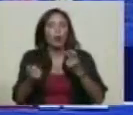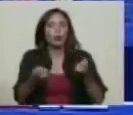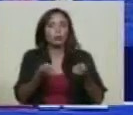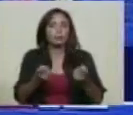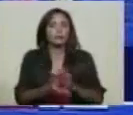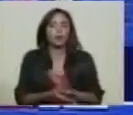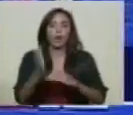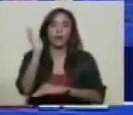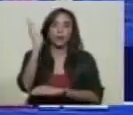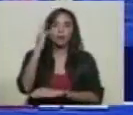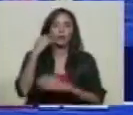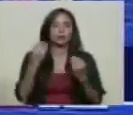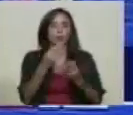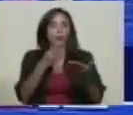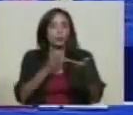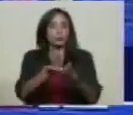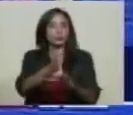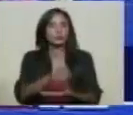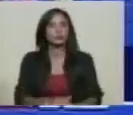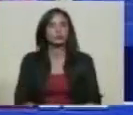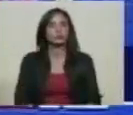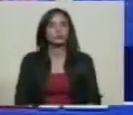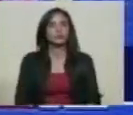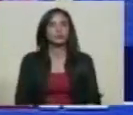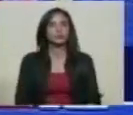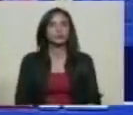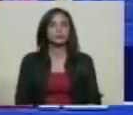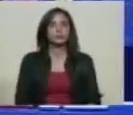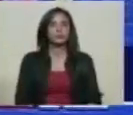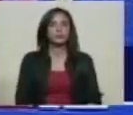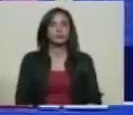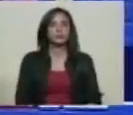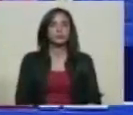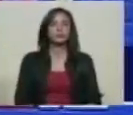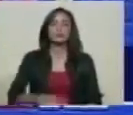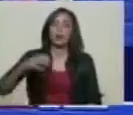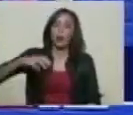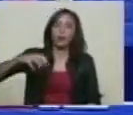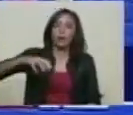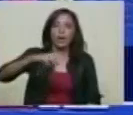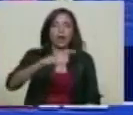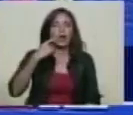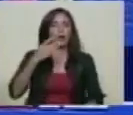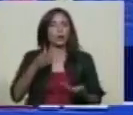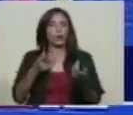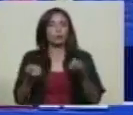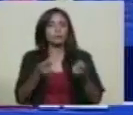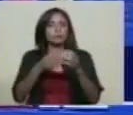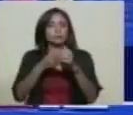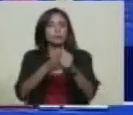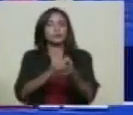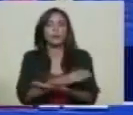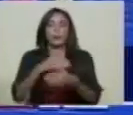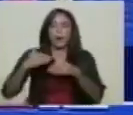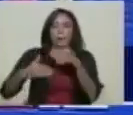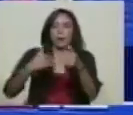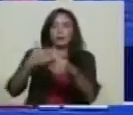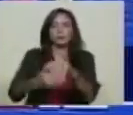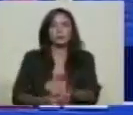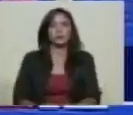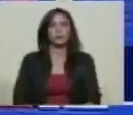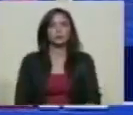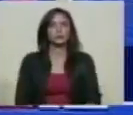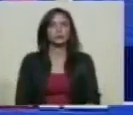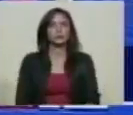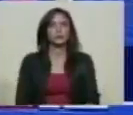Congreso, para llevarle el pulso a las regiones, a los estados, para ver quién avanza en la